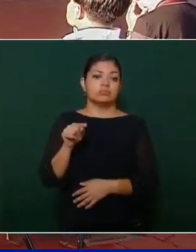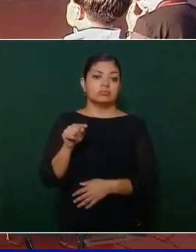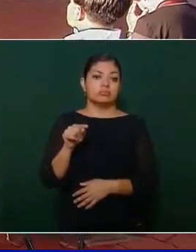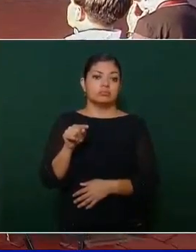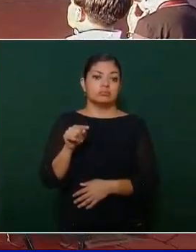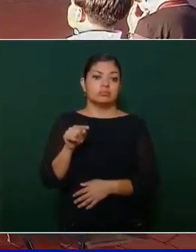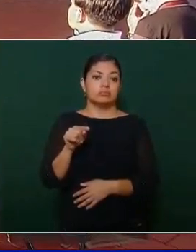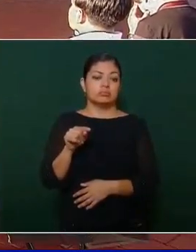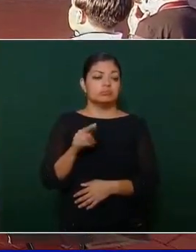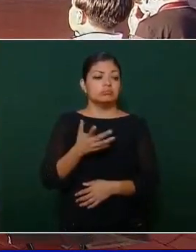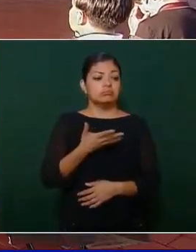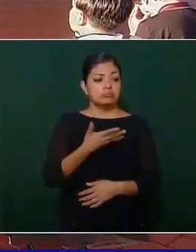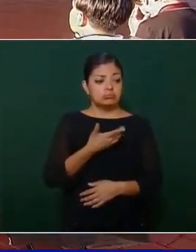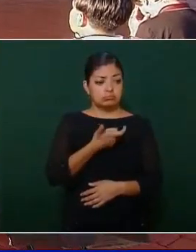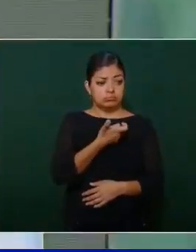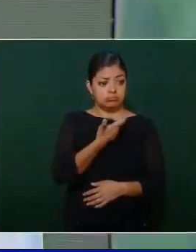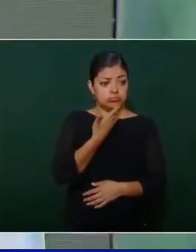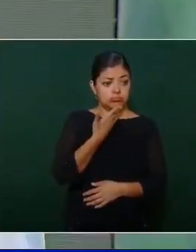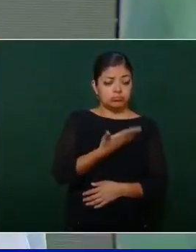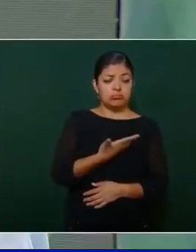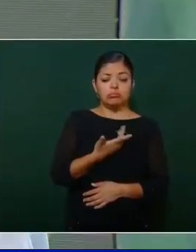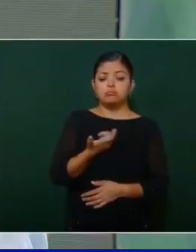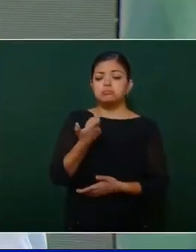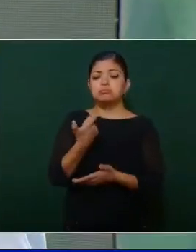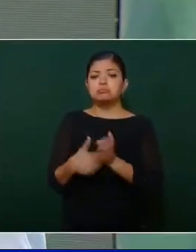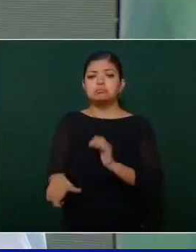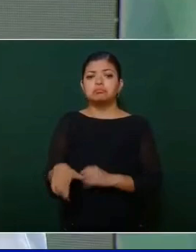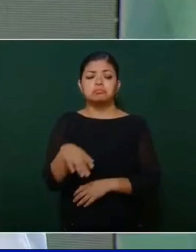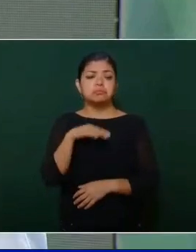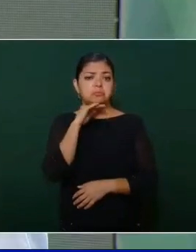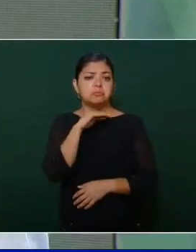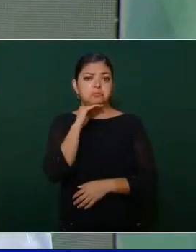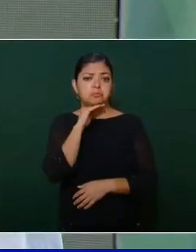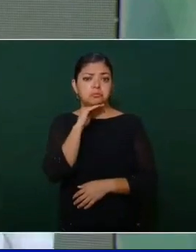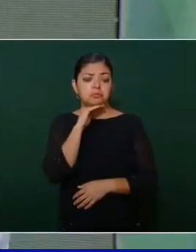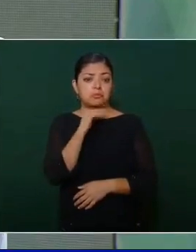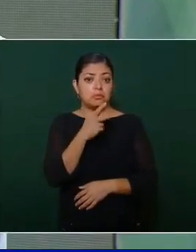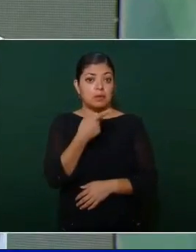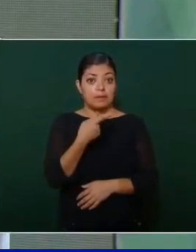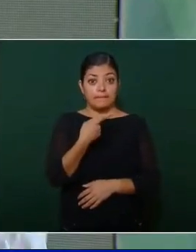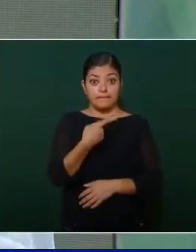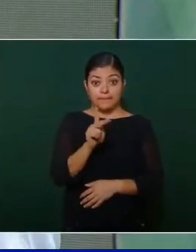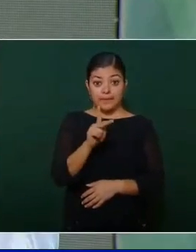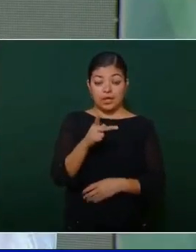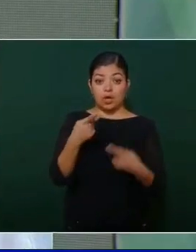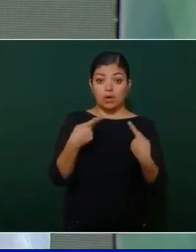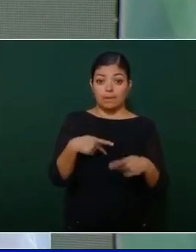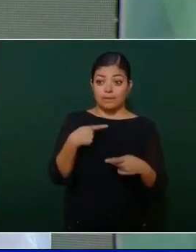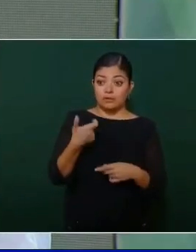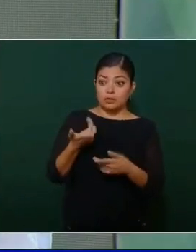no le afecta mucho, pero a una gente humilde,